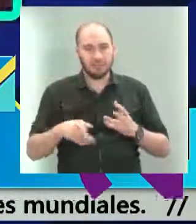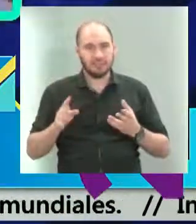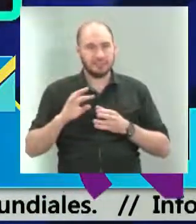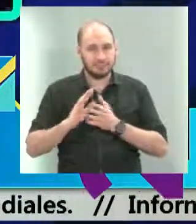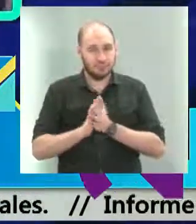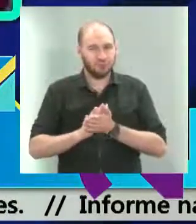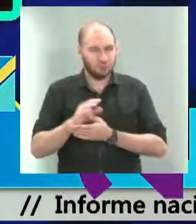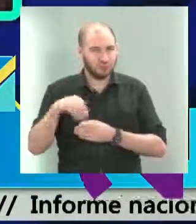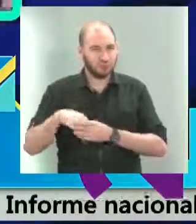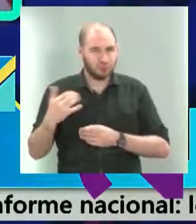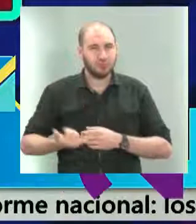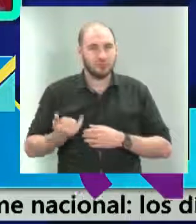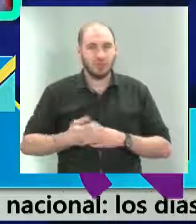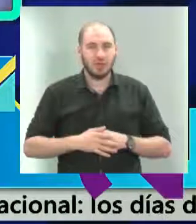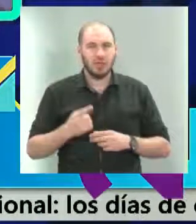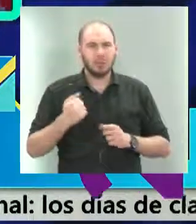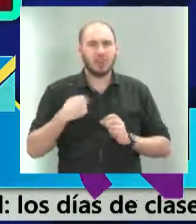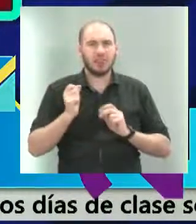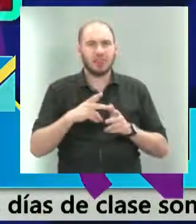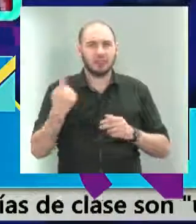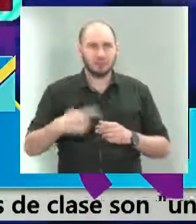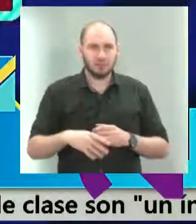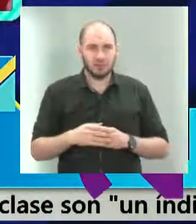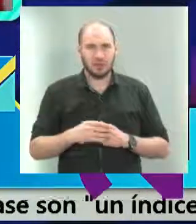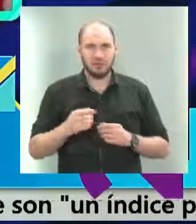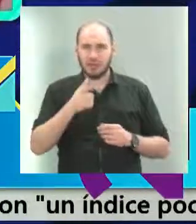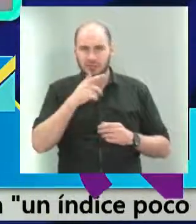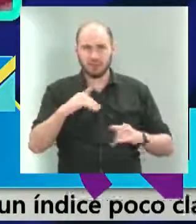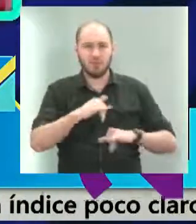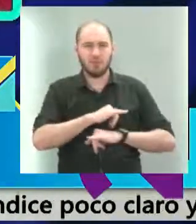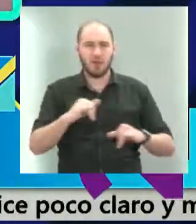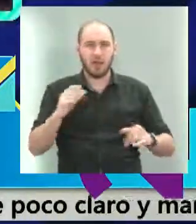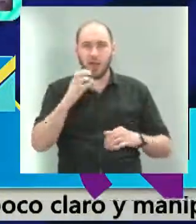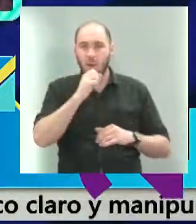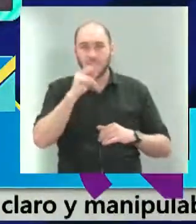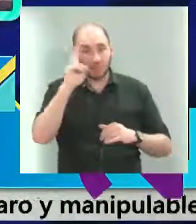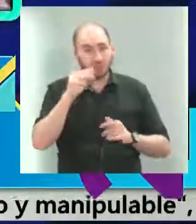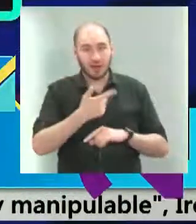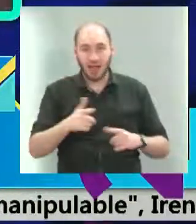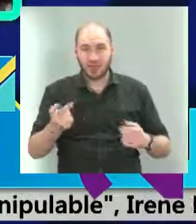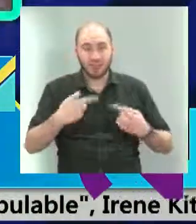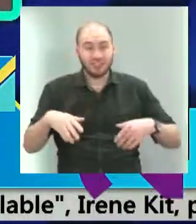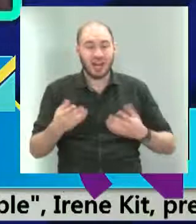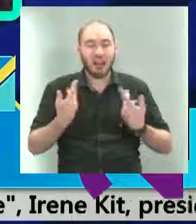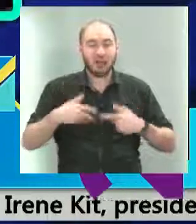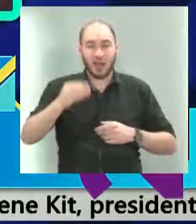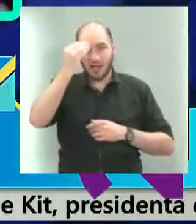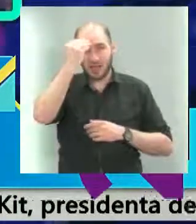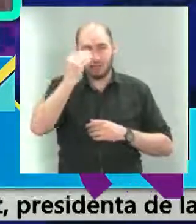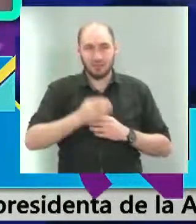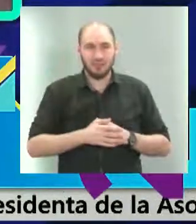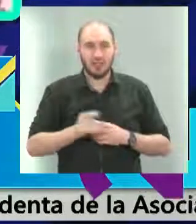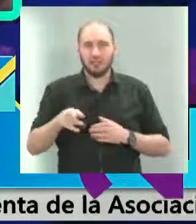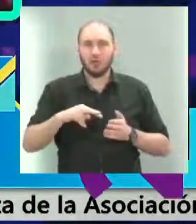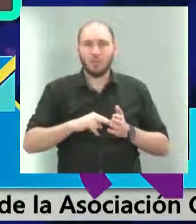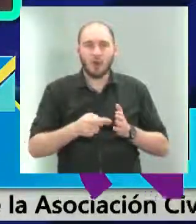detrás. Yo lo que me refería como una caja de resonancia, digo que la intolerancia y lo que naturalizamos, me parece que ya es un